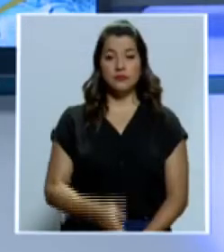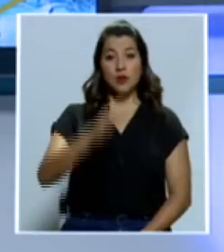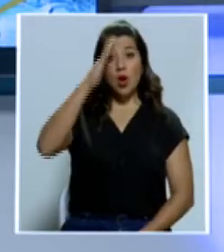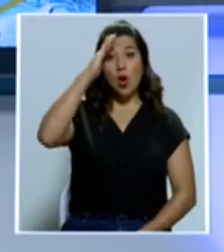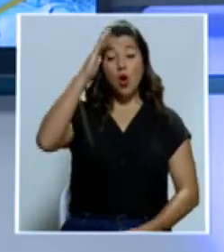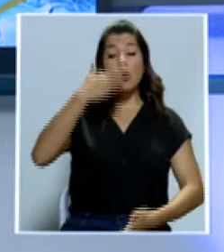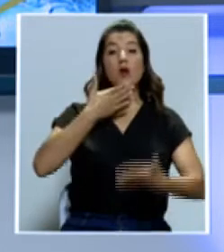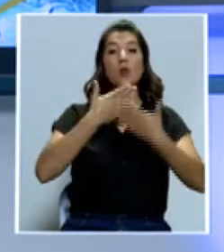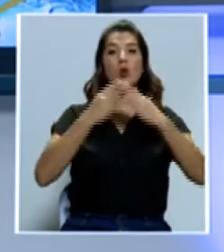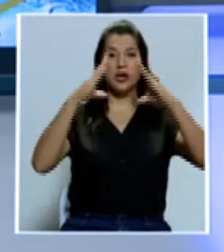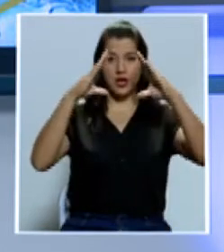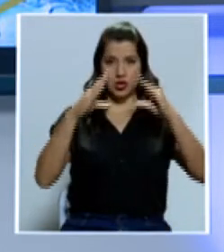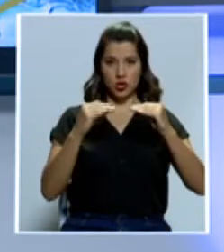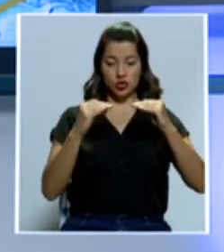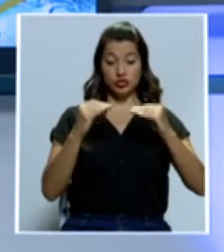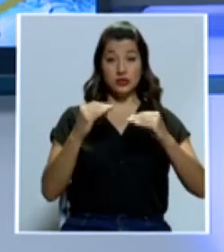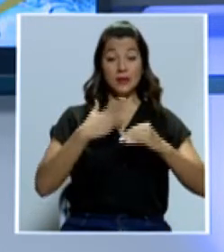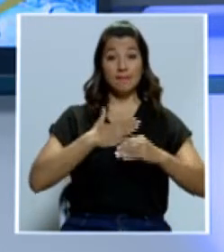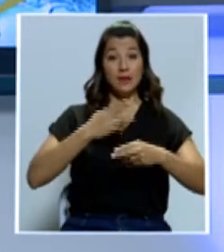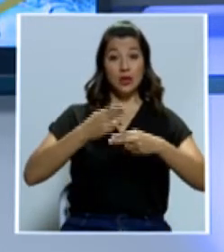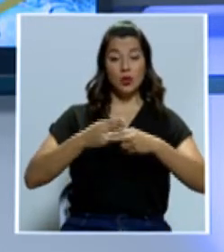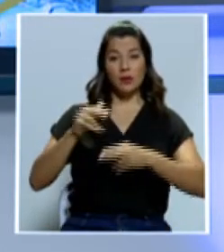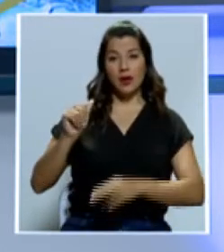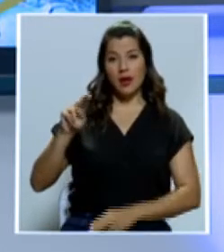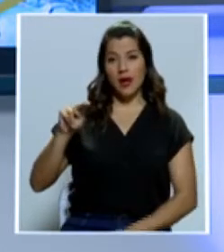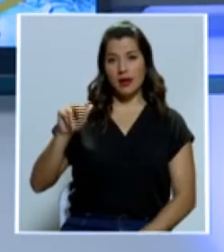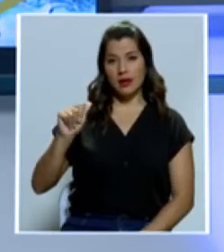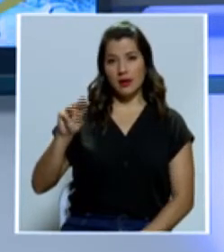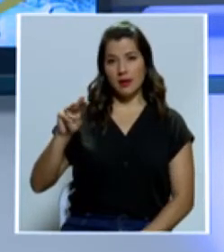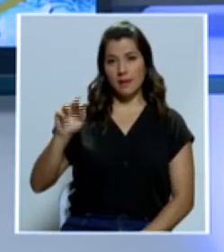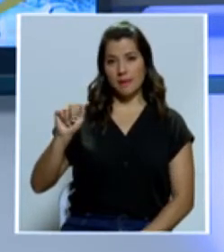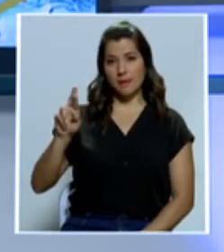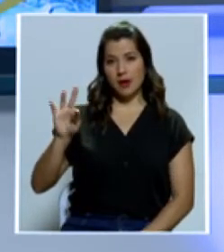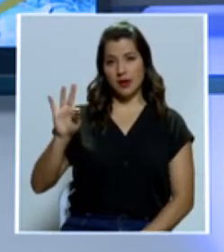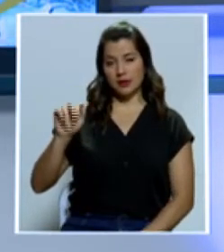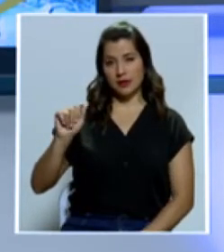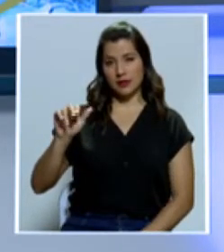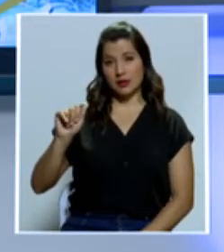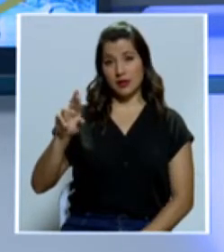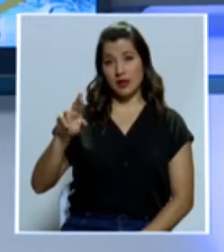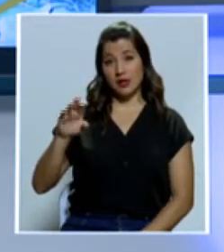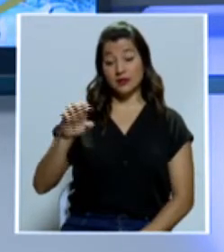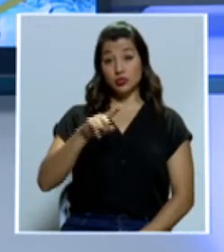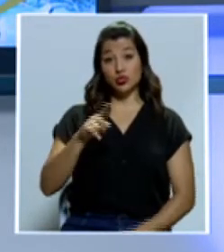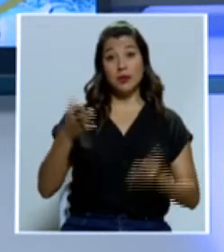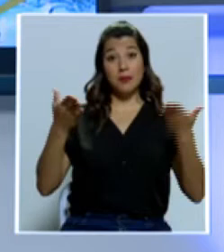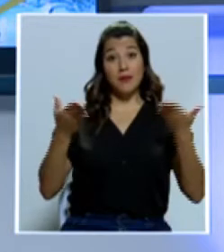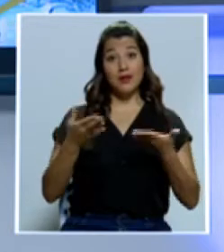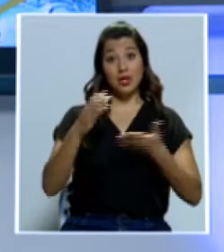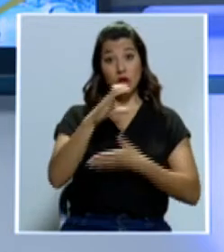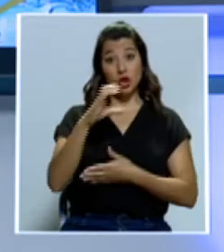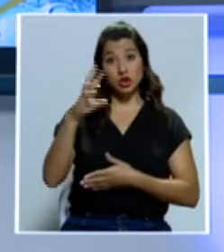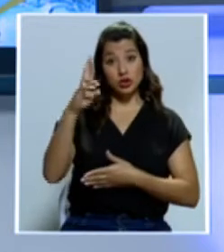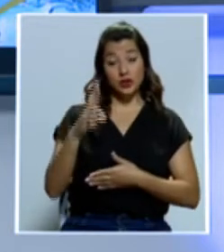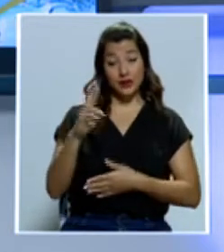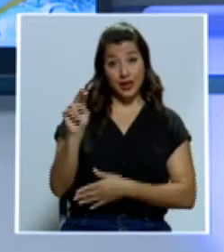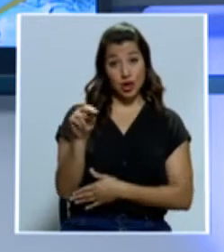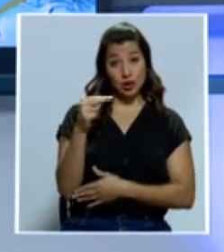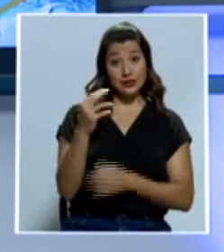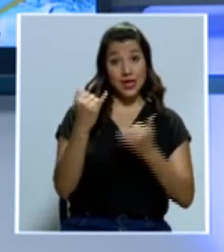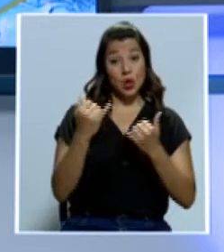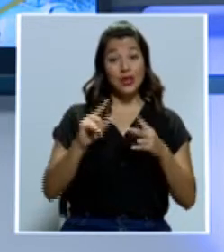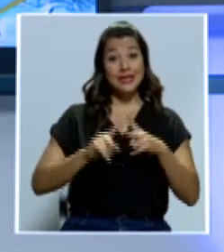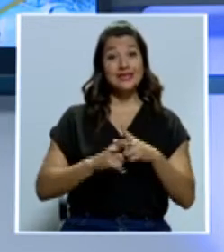Hola, ¿qué tal? Muy buenas noches. Les saluda Ana Marta Arce. Bienvenidos a nuestra edición estelar de Costa Rica Noticias. Vamos a iniciar de inmediato